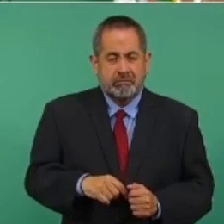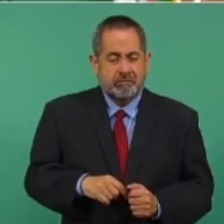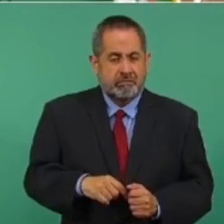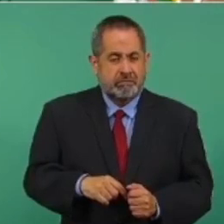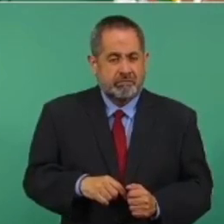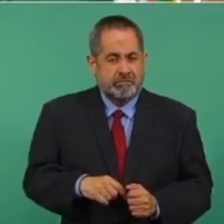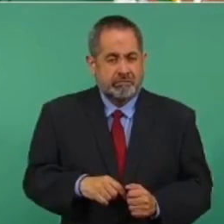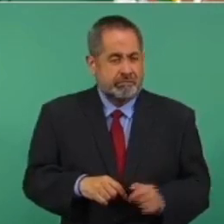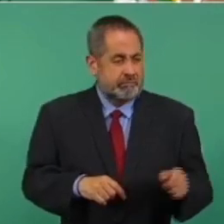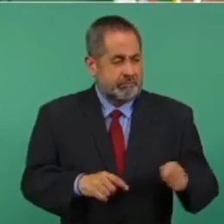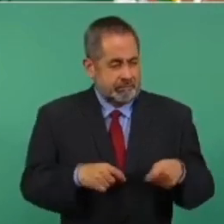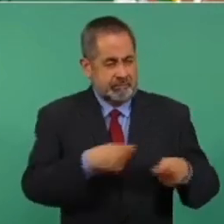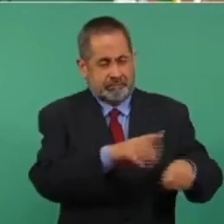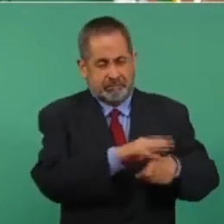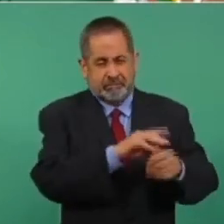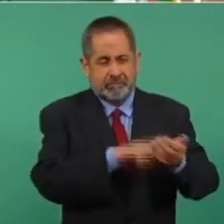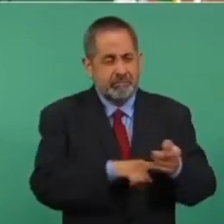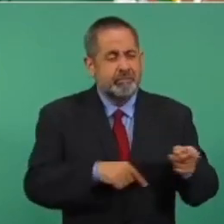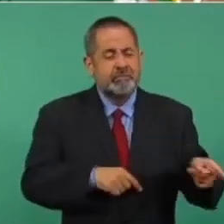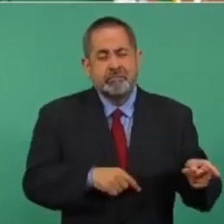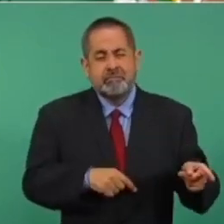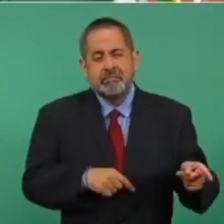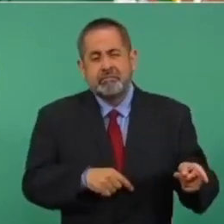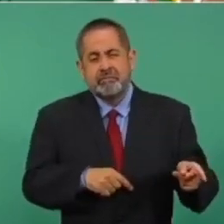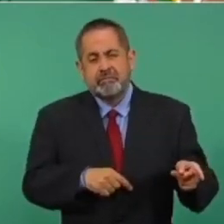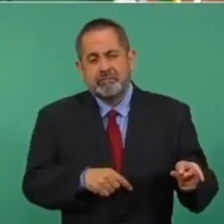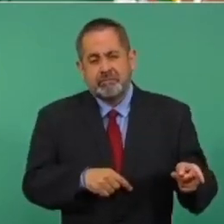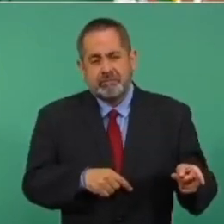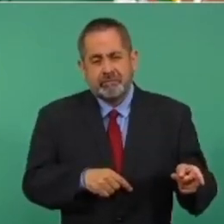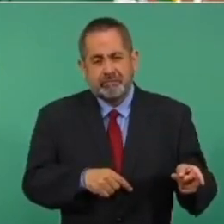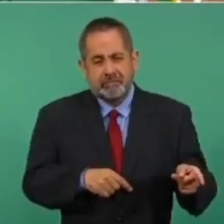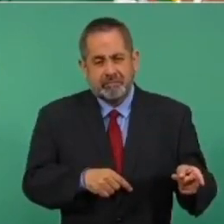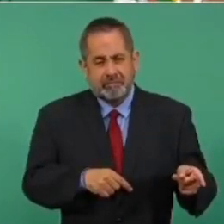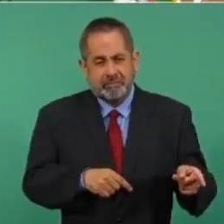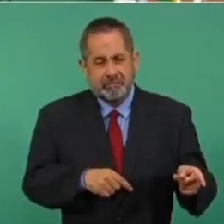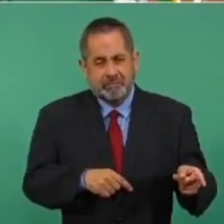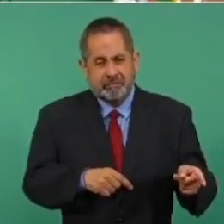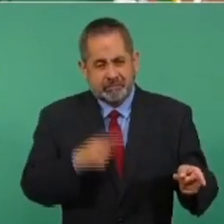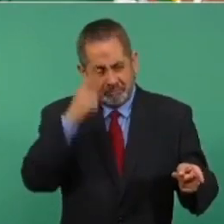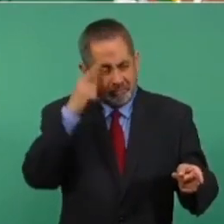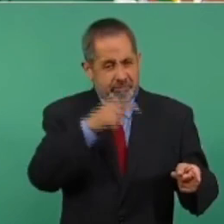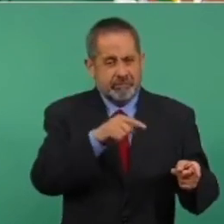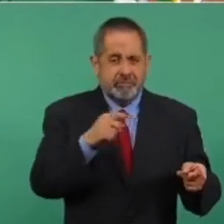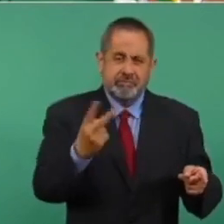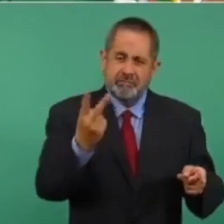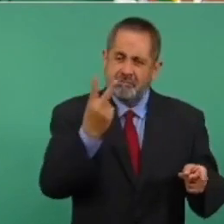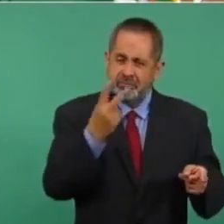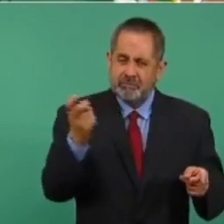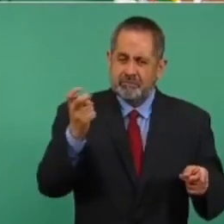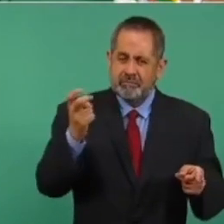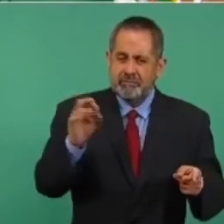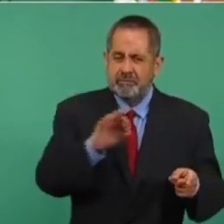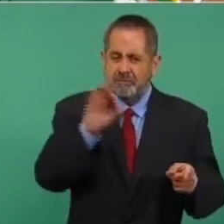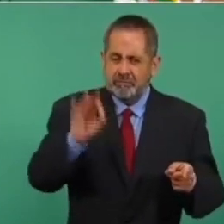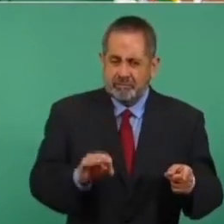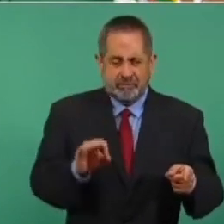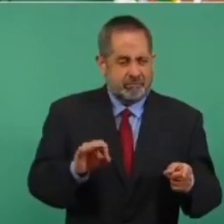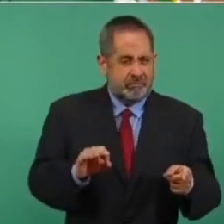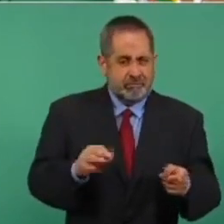en la actualidad para el 200% de la demanda actual.